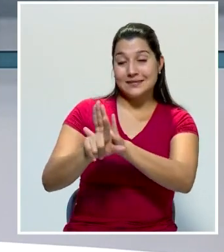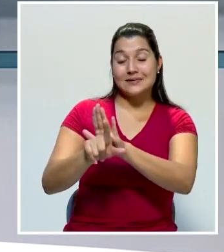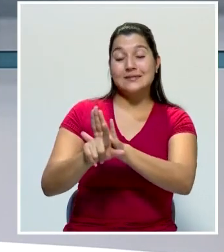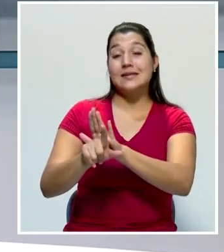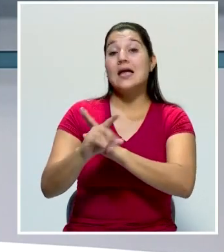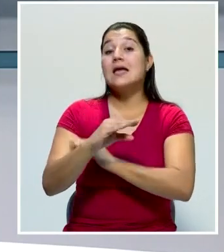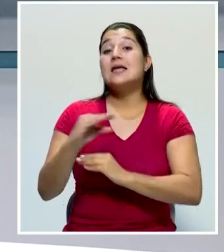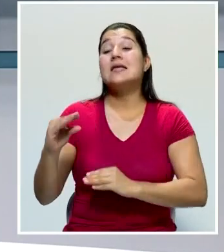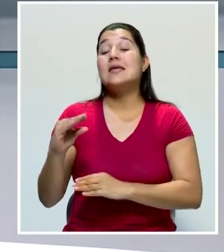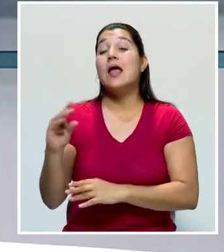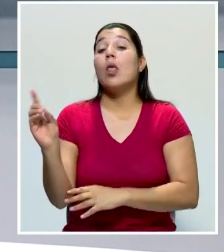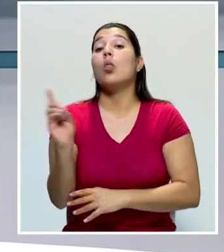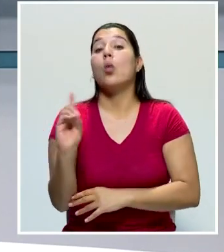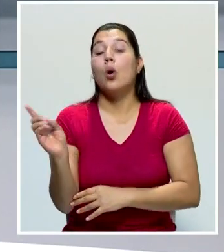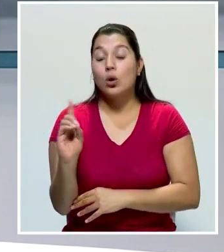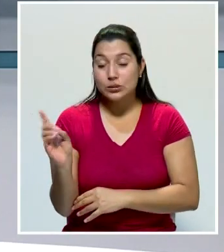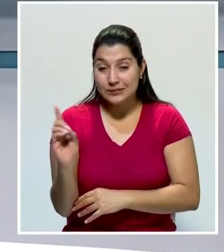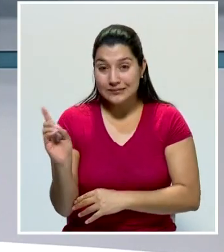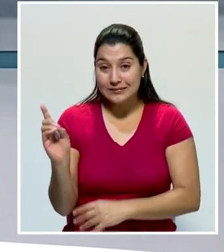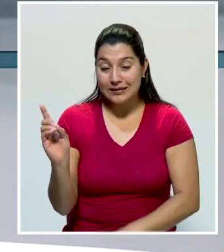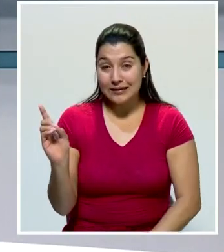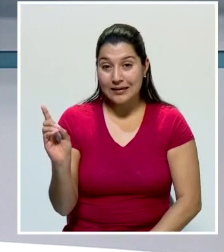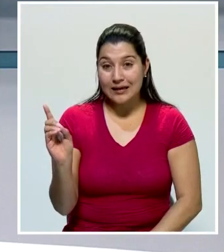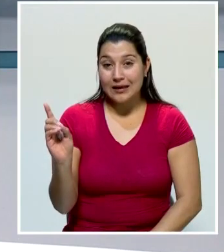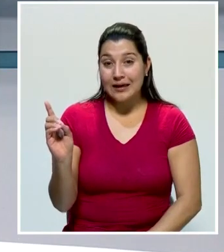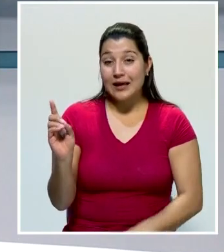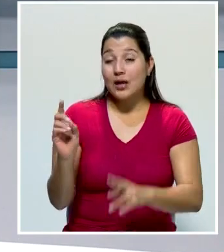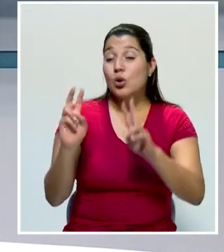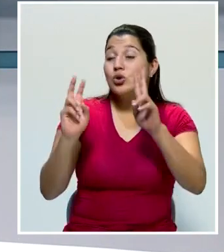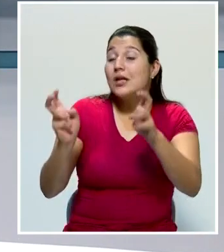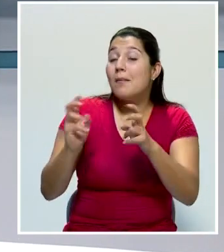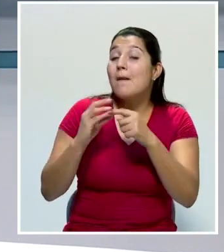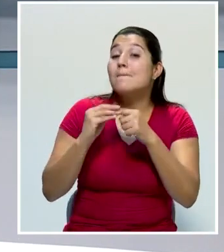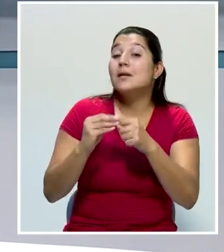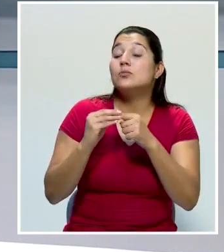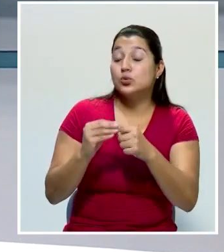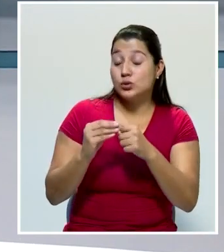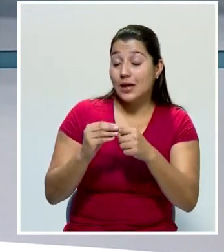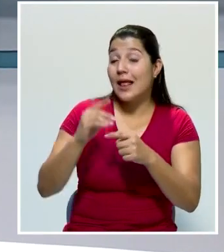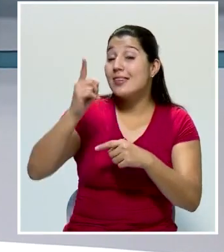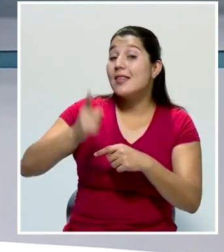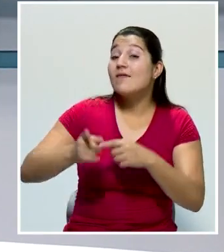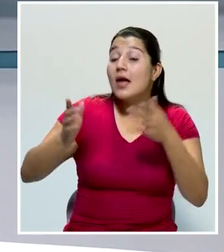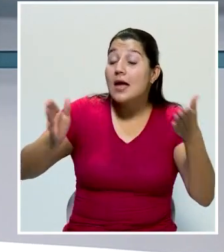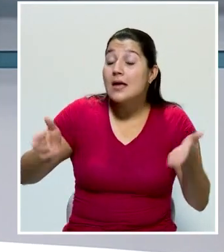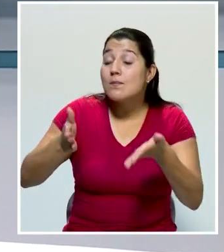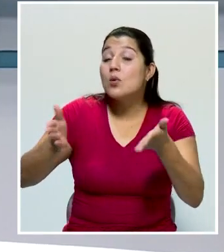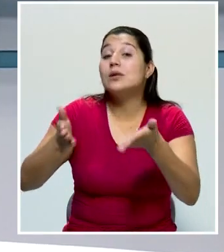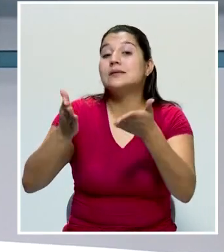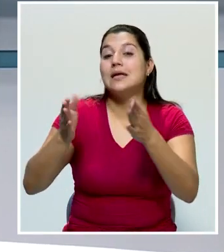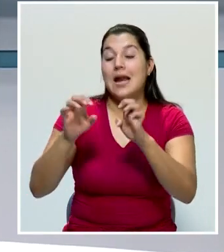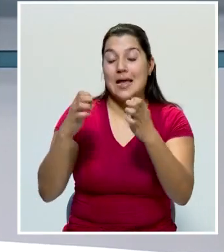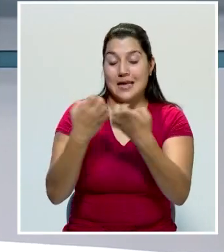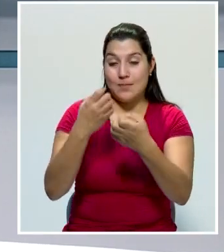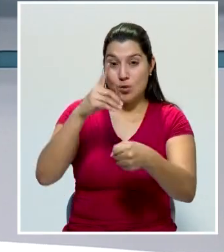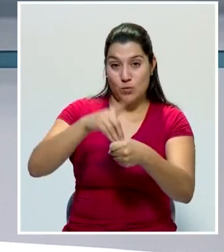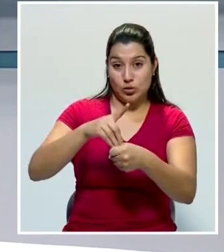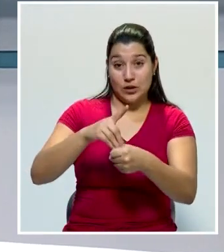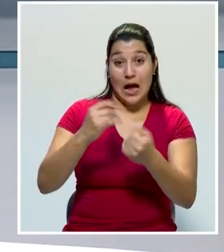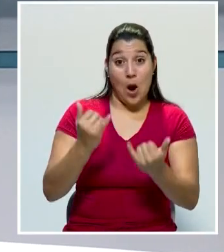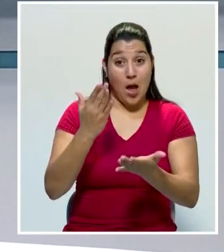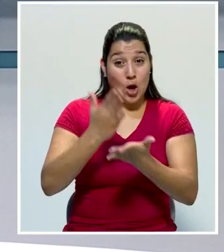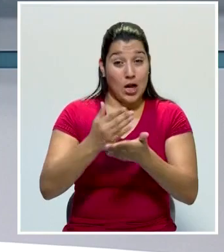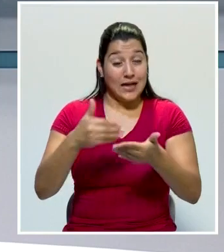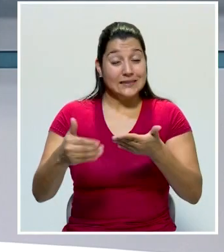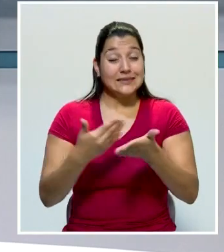Legislativa y dónde están las prioridades que va a impulsar el cuerpo de legisladores. Vamos a un corte y